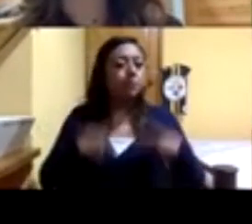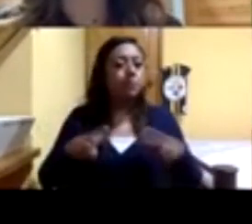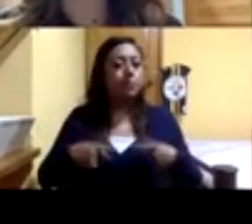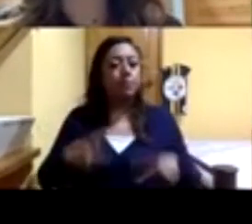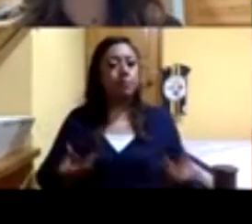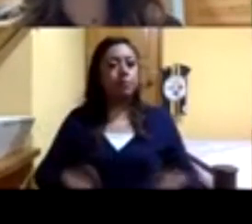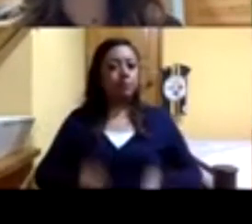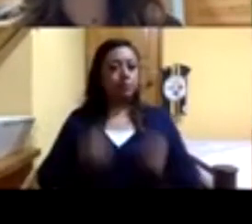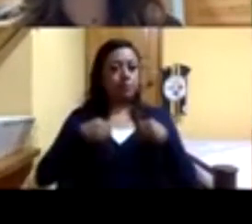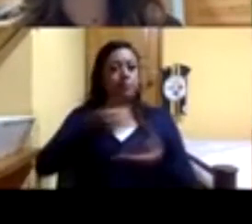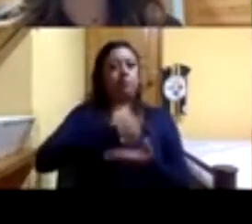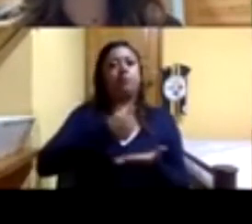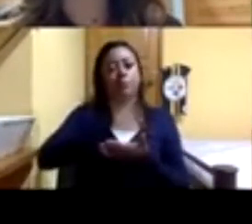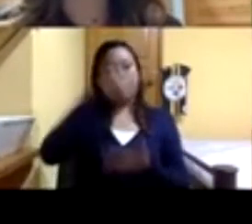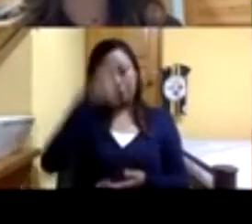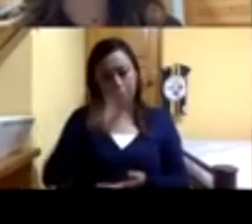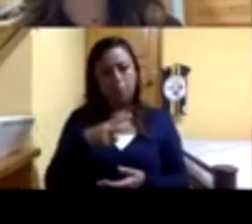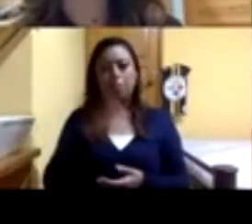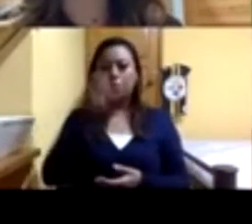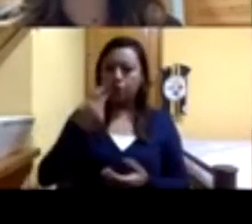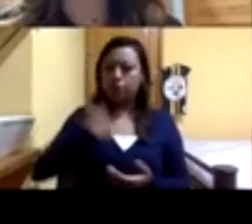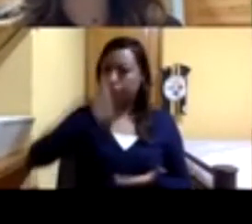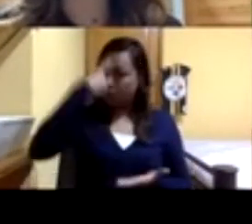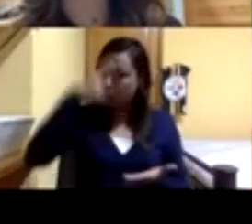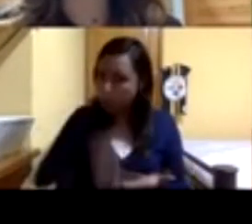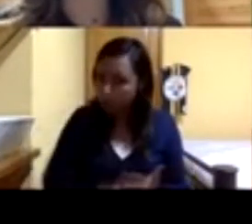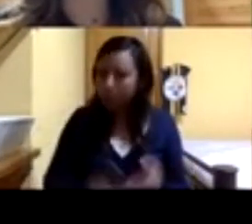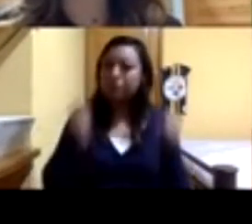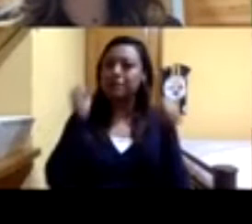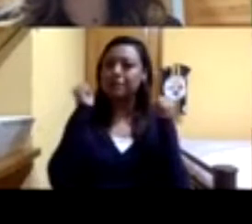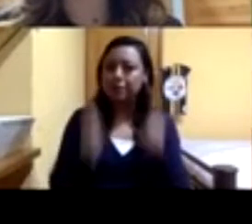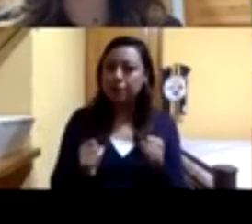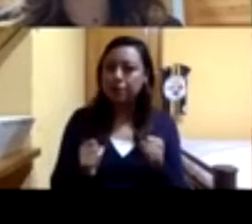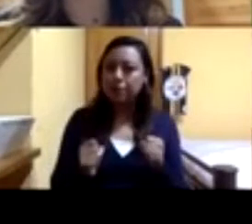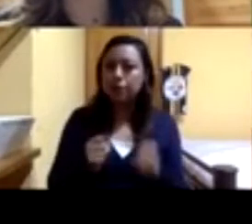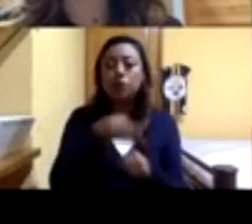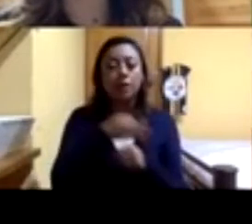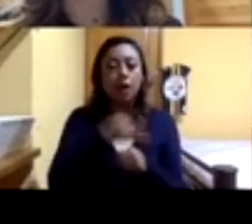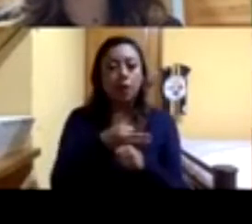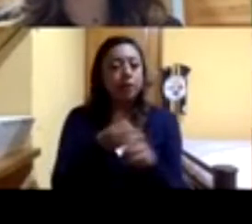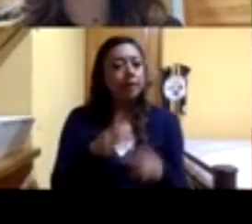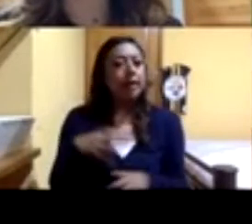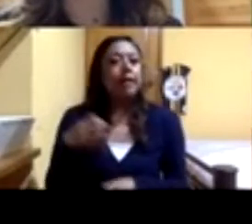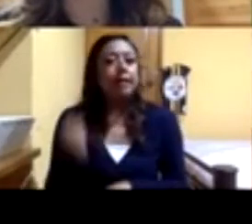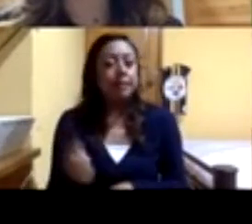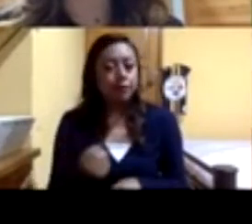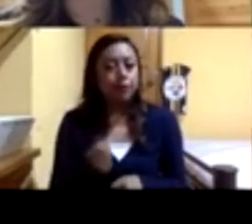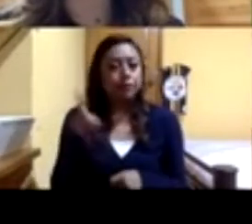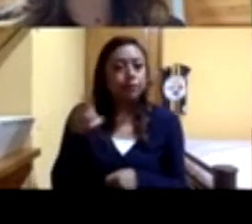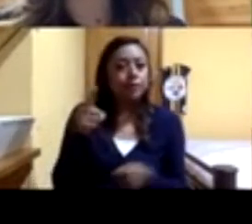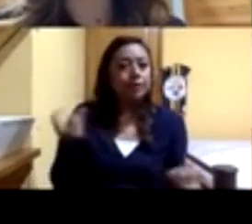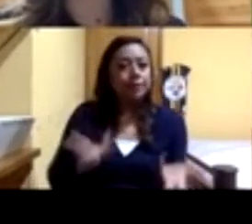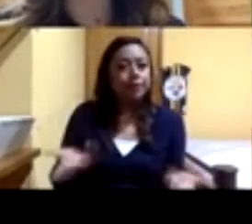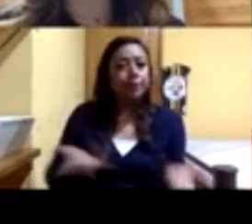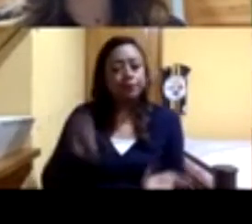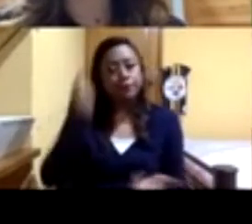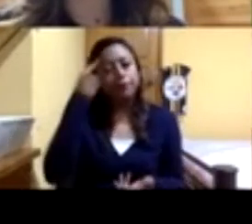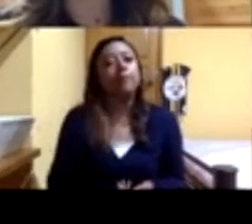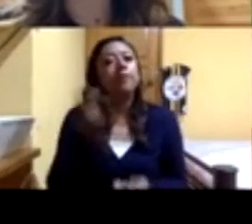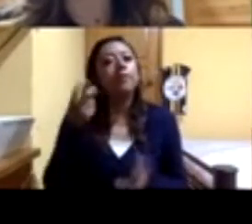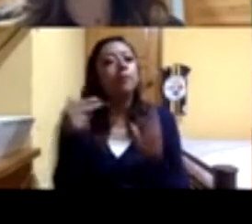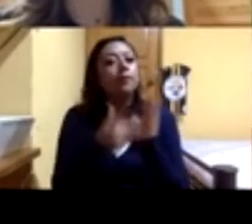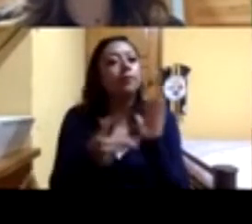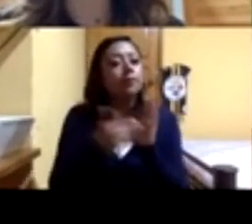seguro, estoy convencido de que el esfuerzo que ha puesto también para poner en marcha este taller